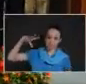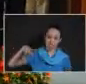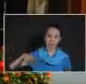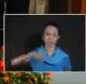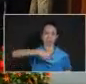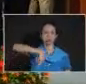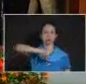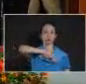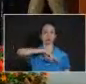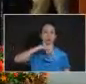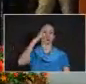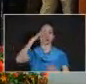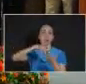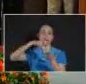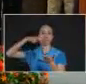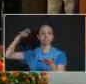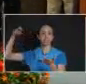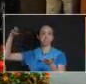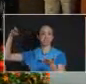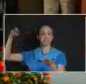nación?